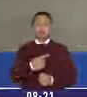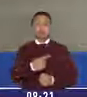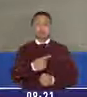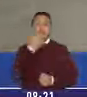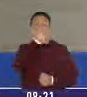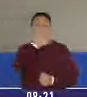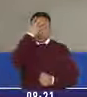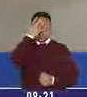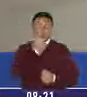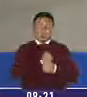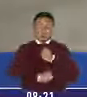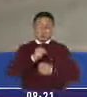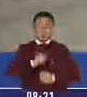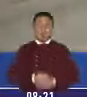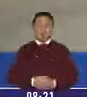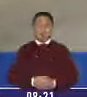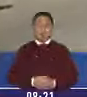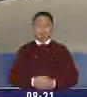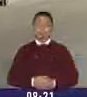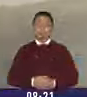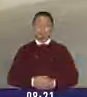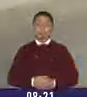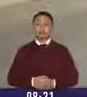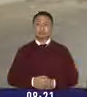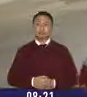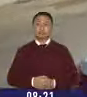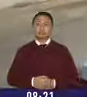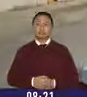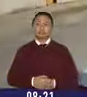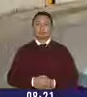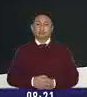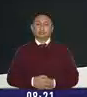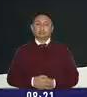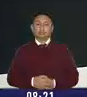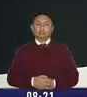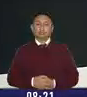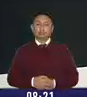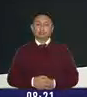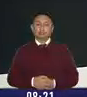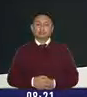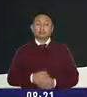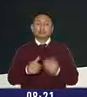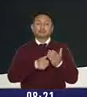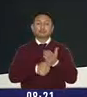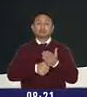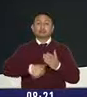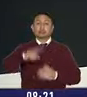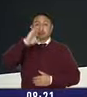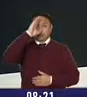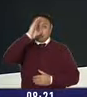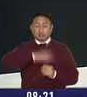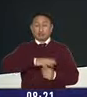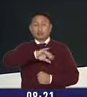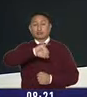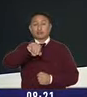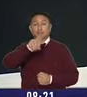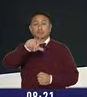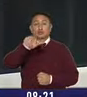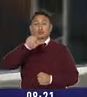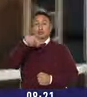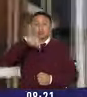provincia de Esmeraldas, informó Iván Casamen. Y el ministro del Interior, Juan Zapata, informó a través